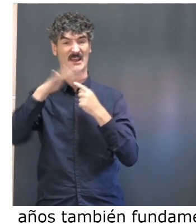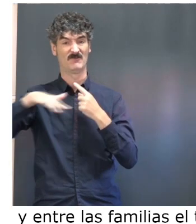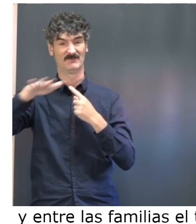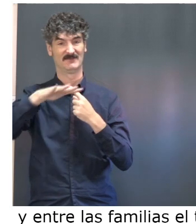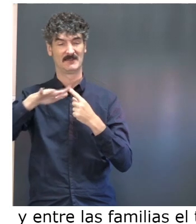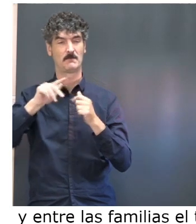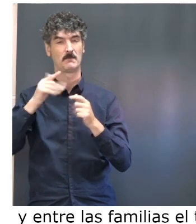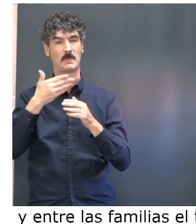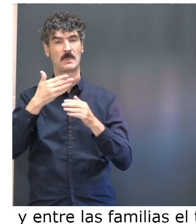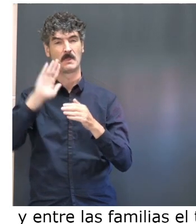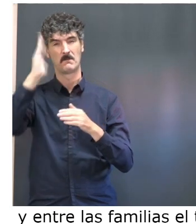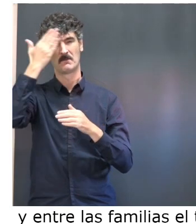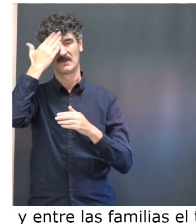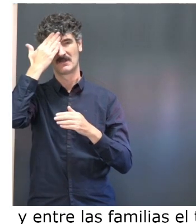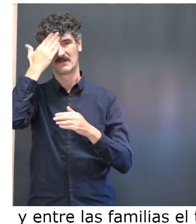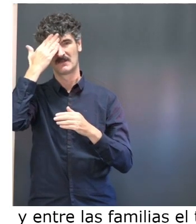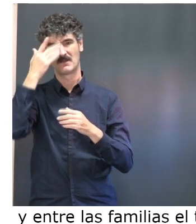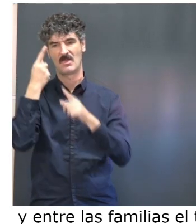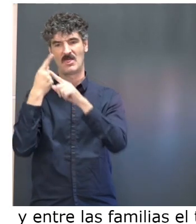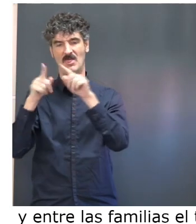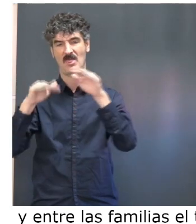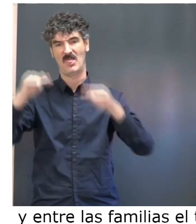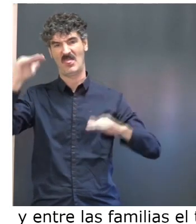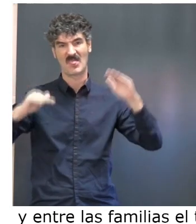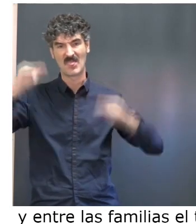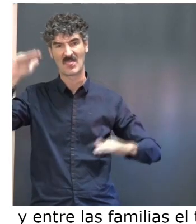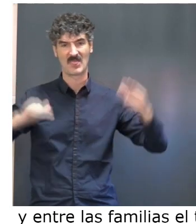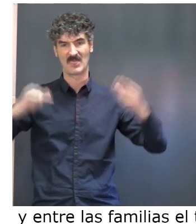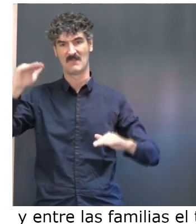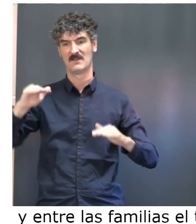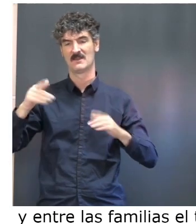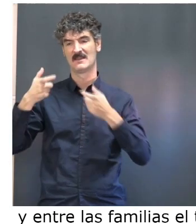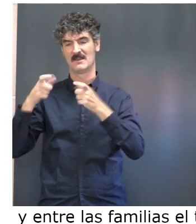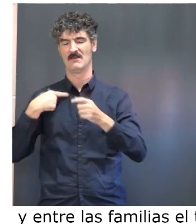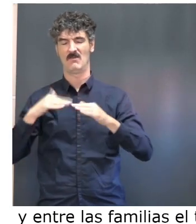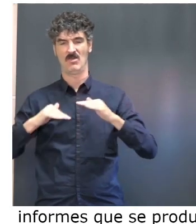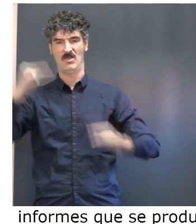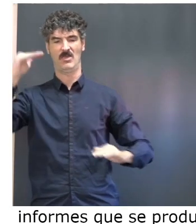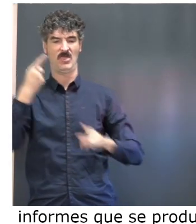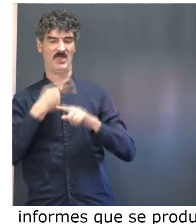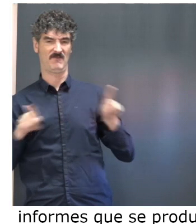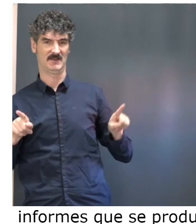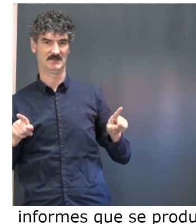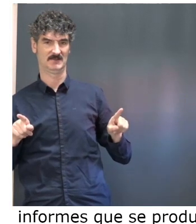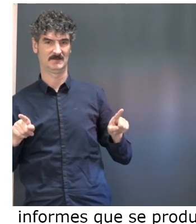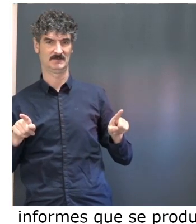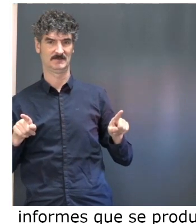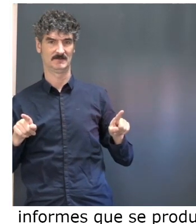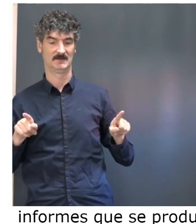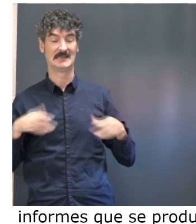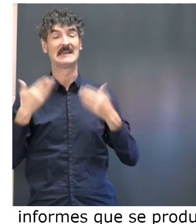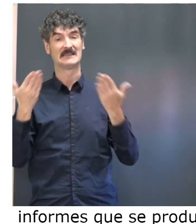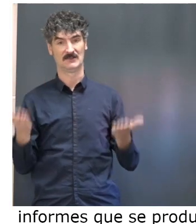causa principal lo que se produce es pues por las diferencias entre, o porque se consideran diferentes o por bueno, pues